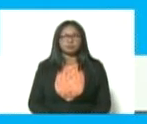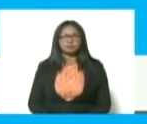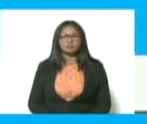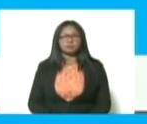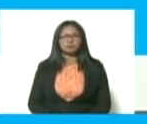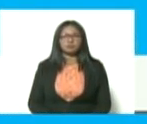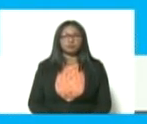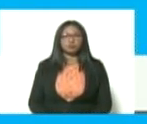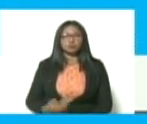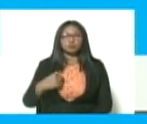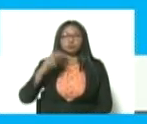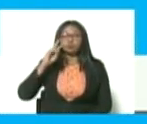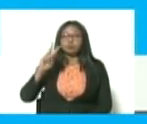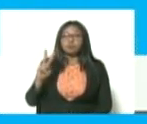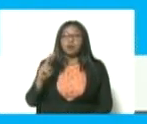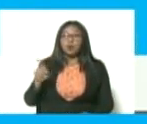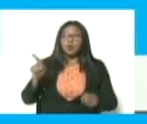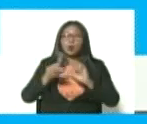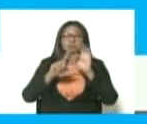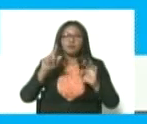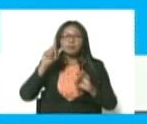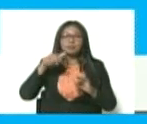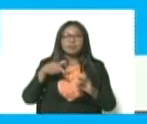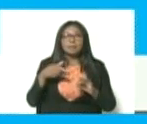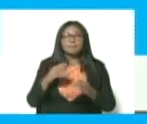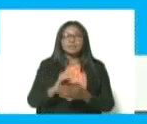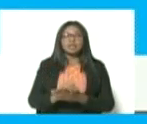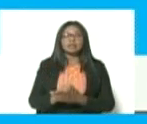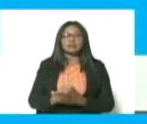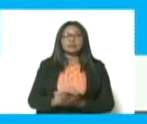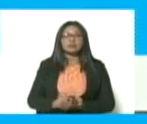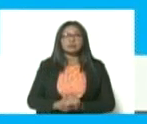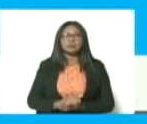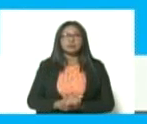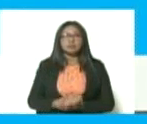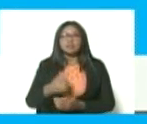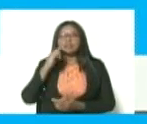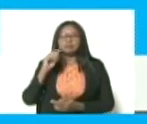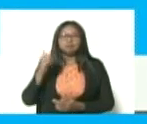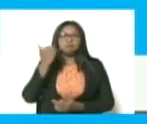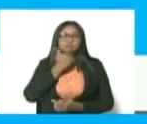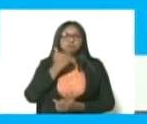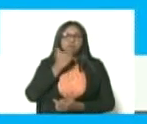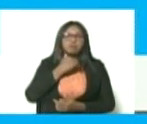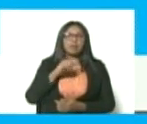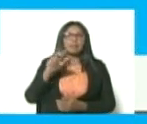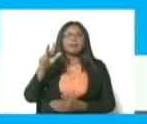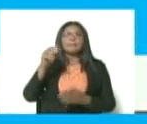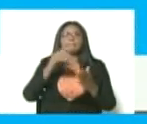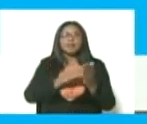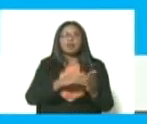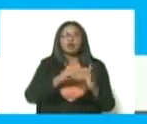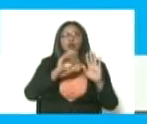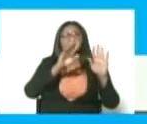Particularmente el laudo arbitral írrito y nulo, abusivo de